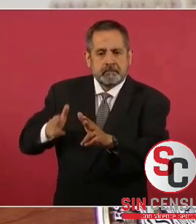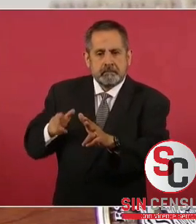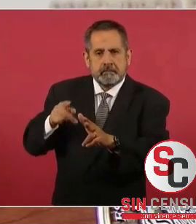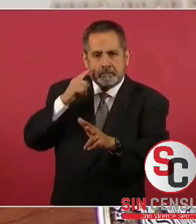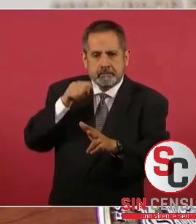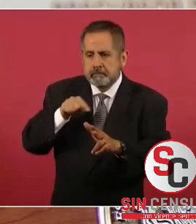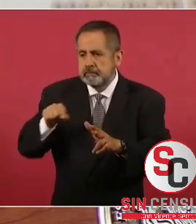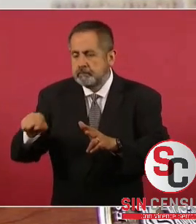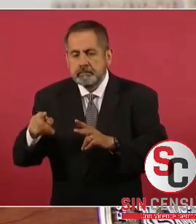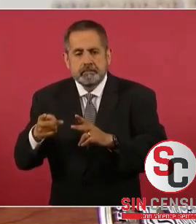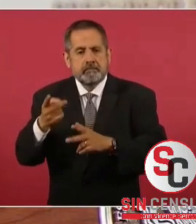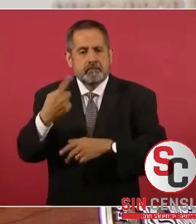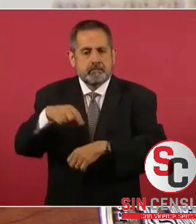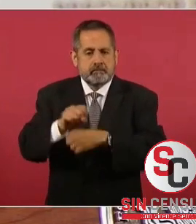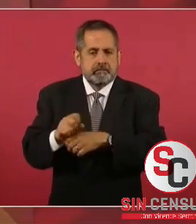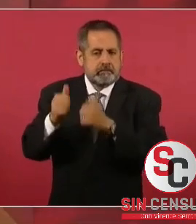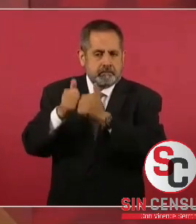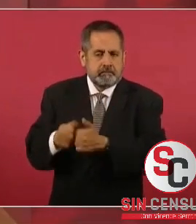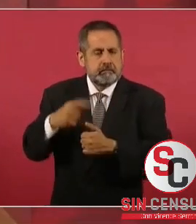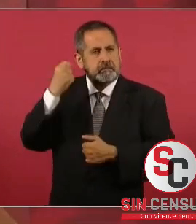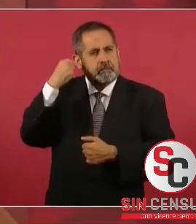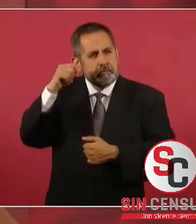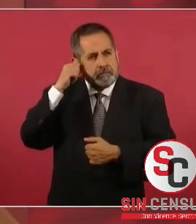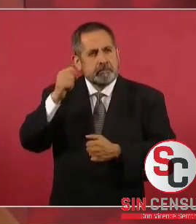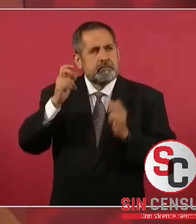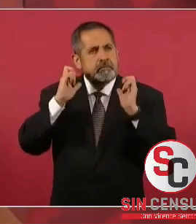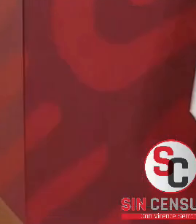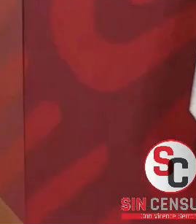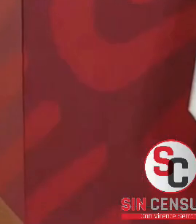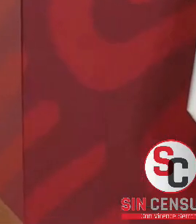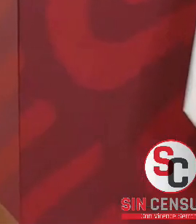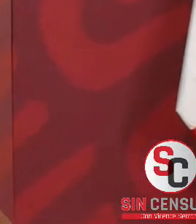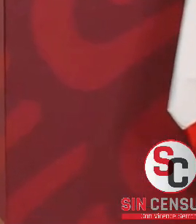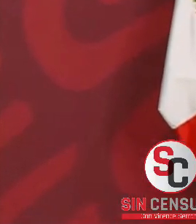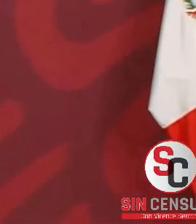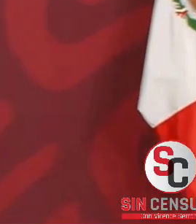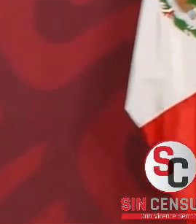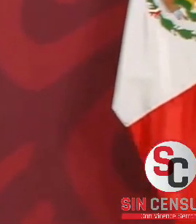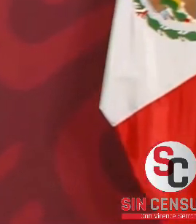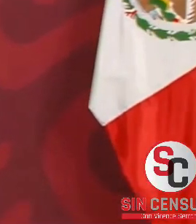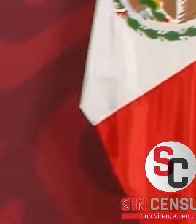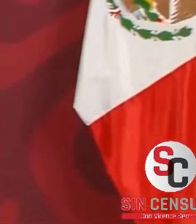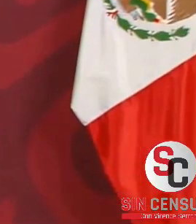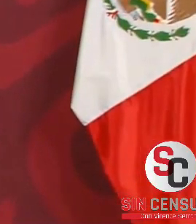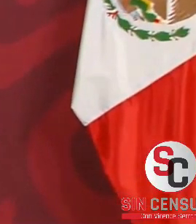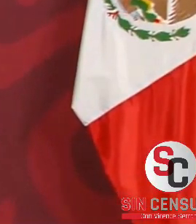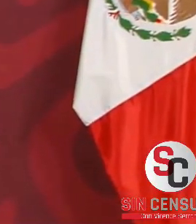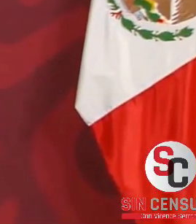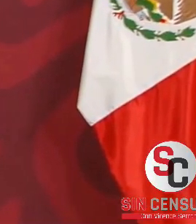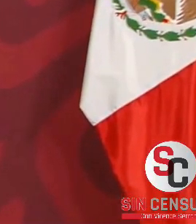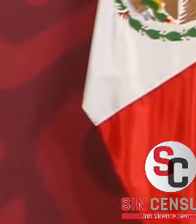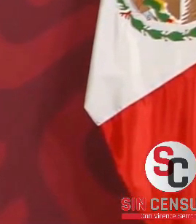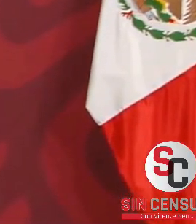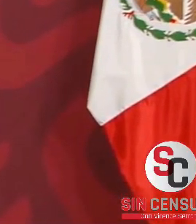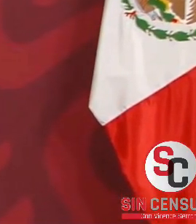semana, Tabasco, Chiapas, Campeche,